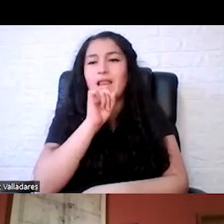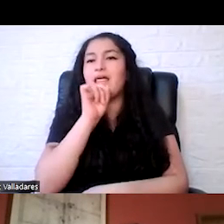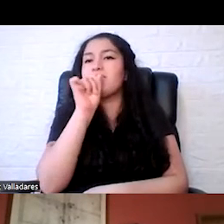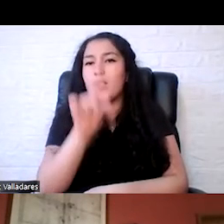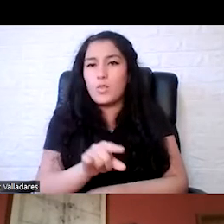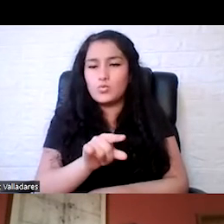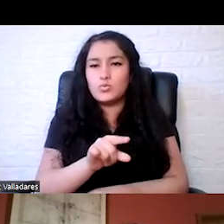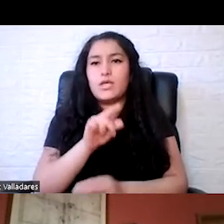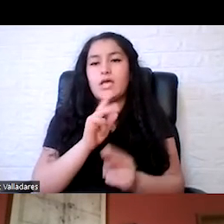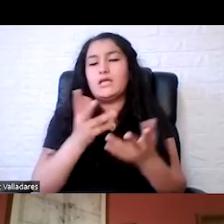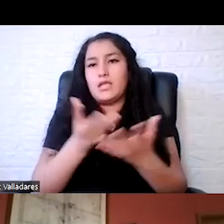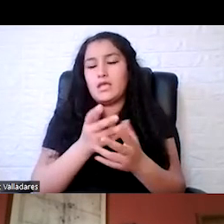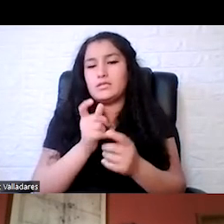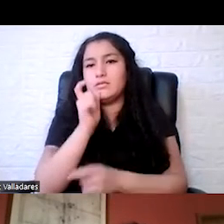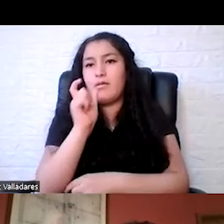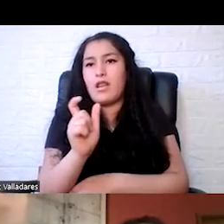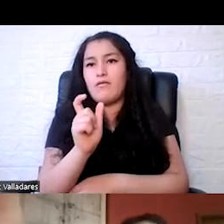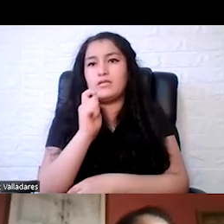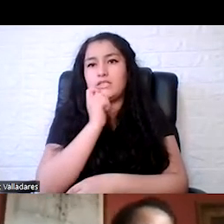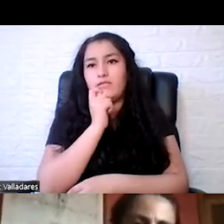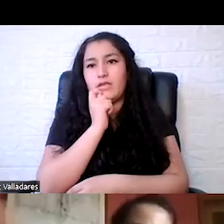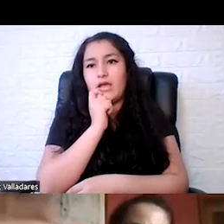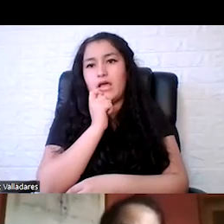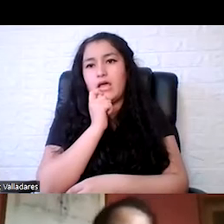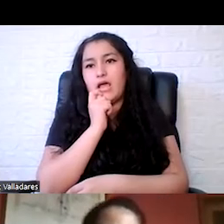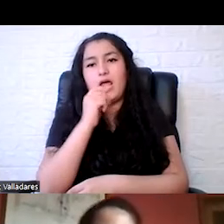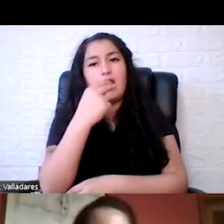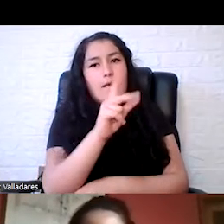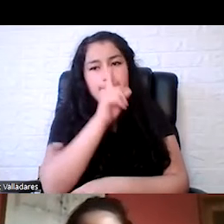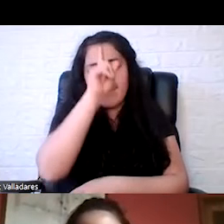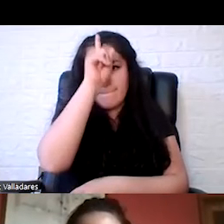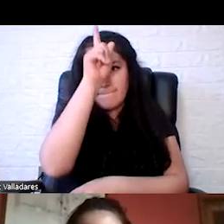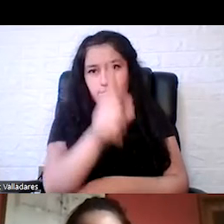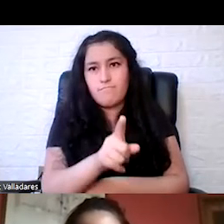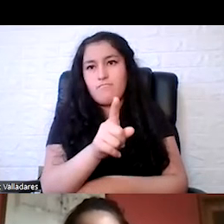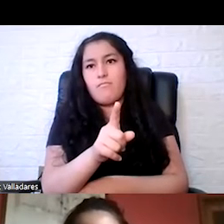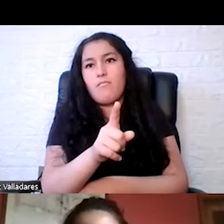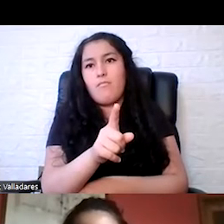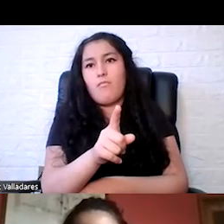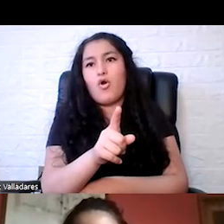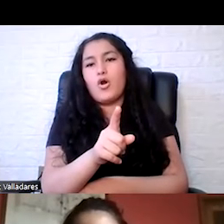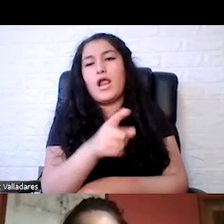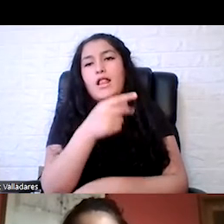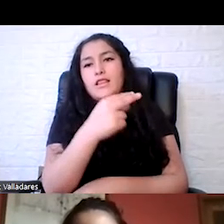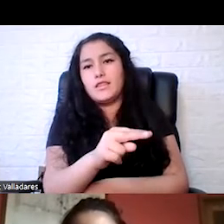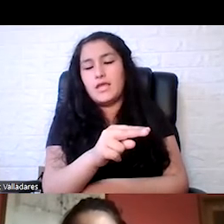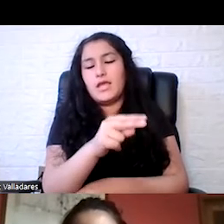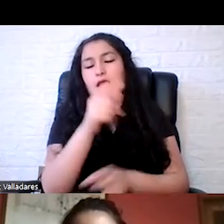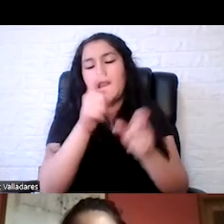entredicho la calidad moral de las funcionarias, particularmente si comparten